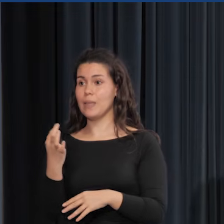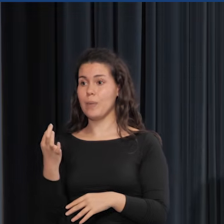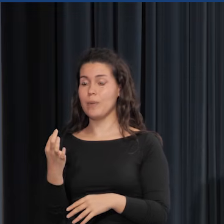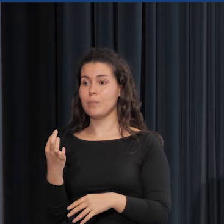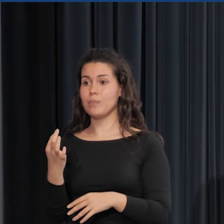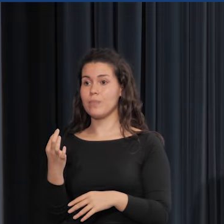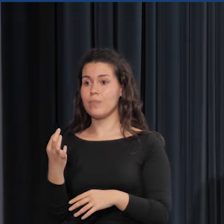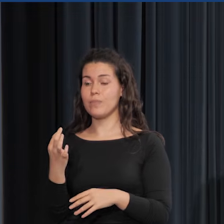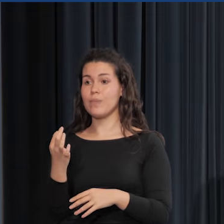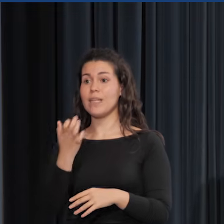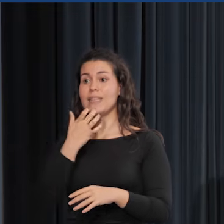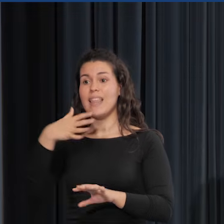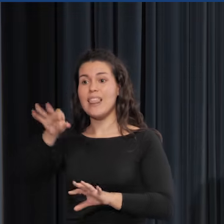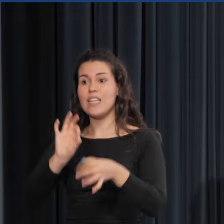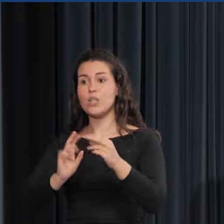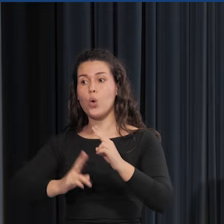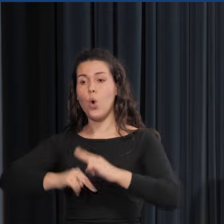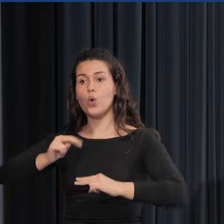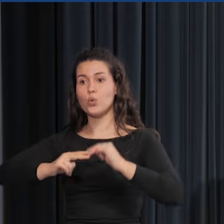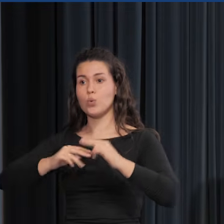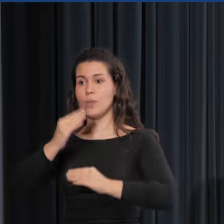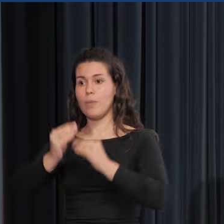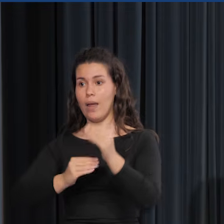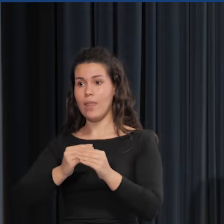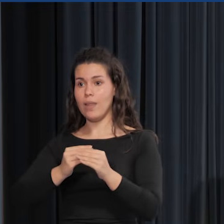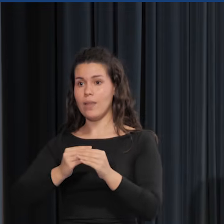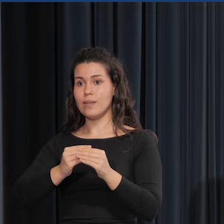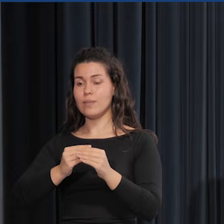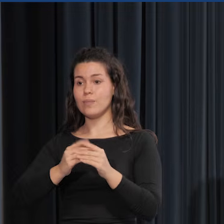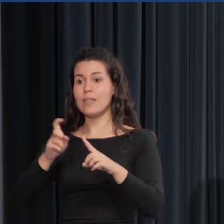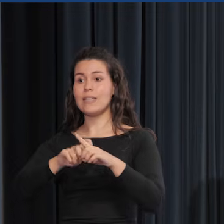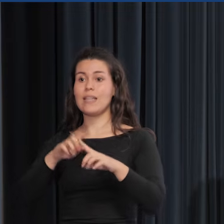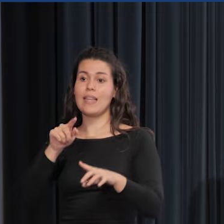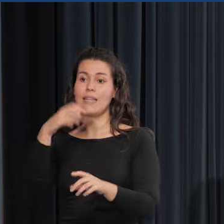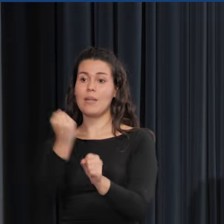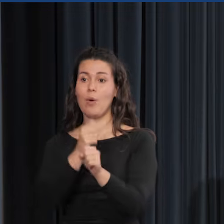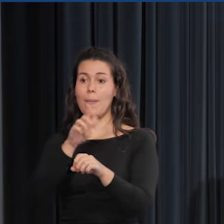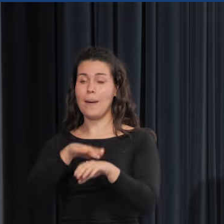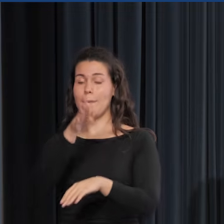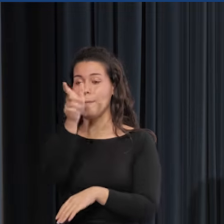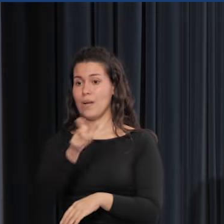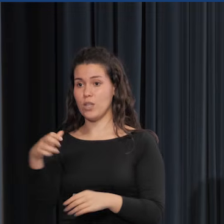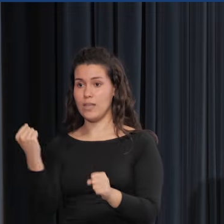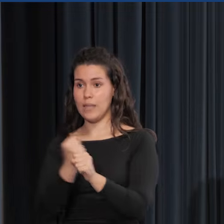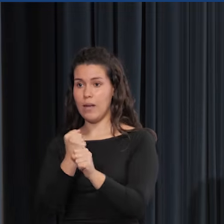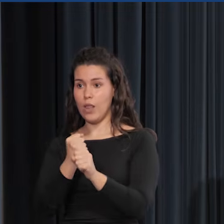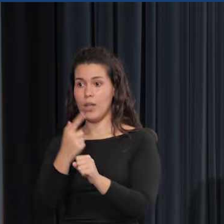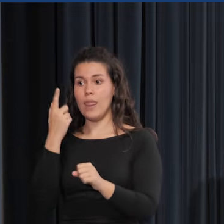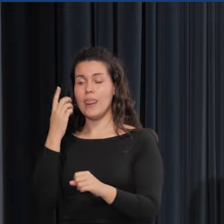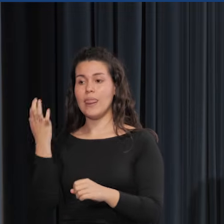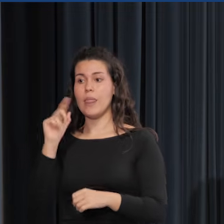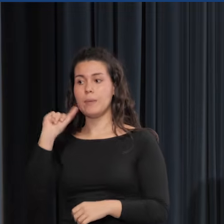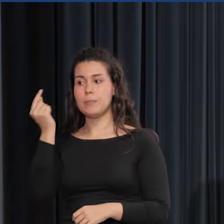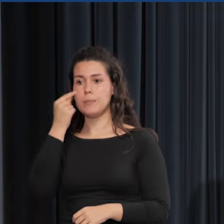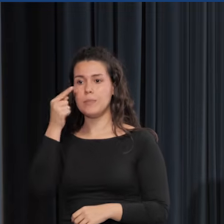pueden tener las decisiones constructivas sobre las condiciones de trabajo a las cuales van a estar expuestos los trabajadores. Identificar qué peligros implica